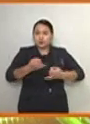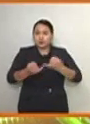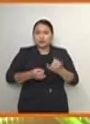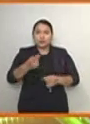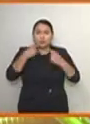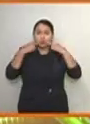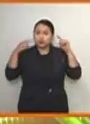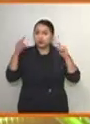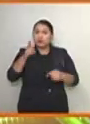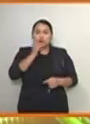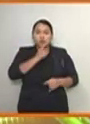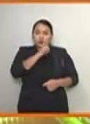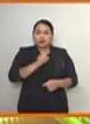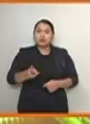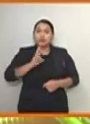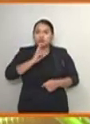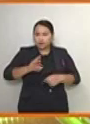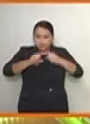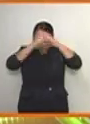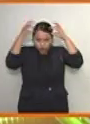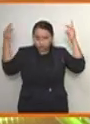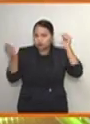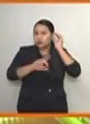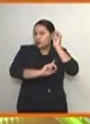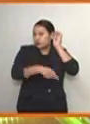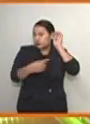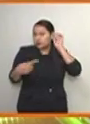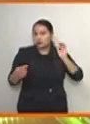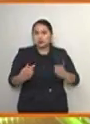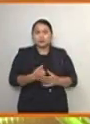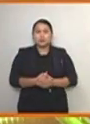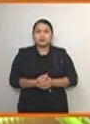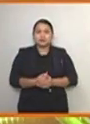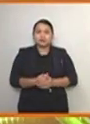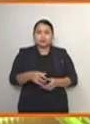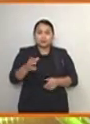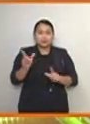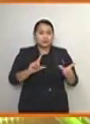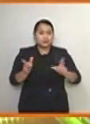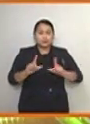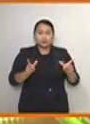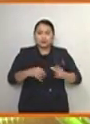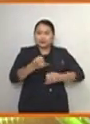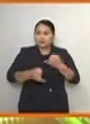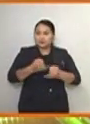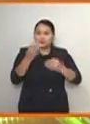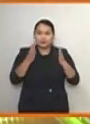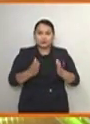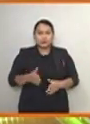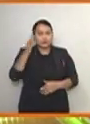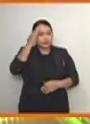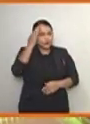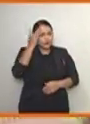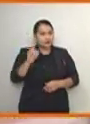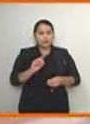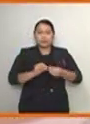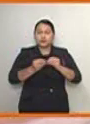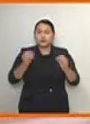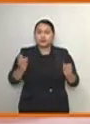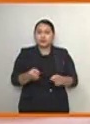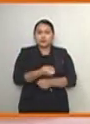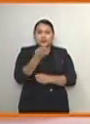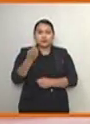del otro donde hacemos de tus sueños una realidad con la diaria así que preparados mis jugadores vamos a recibir el primer